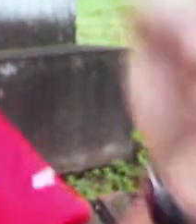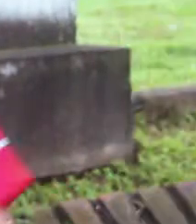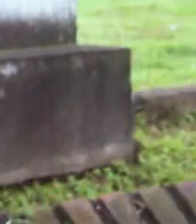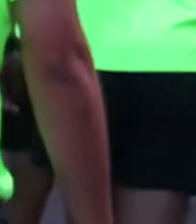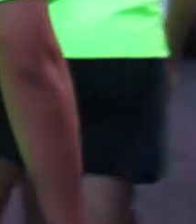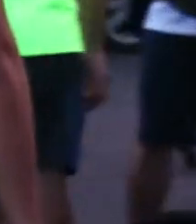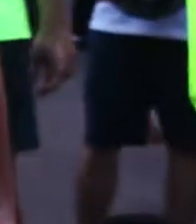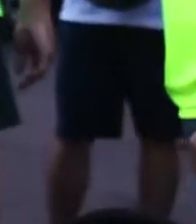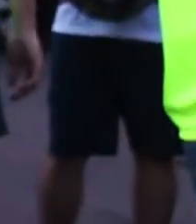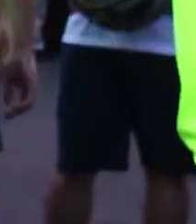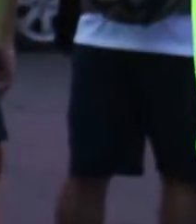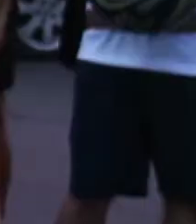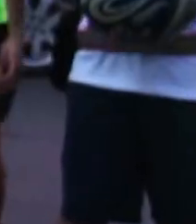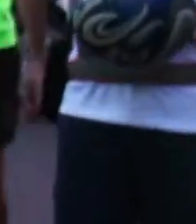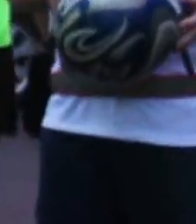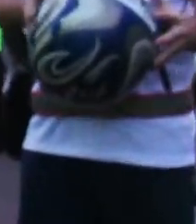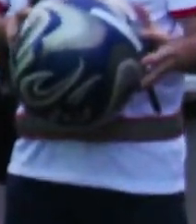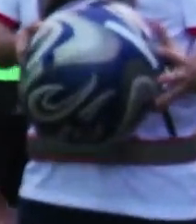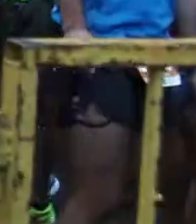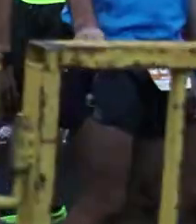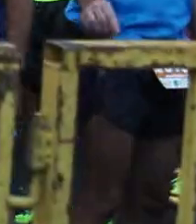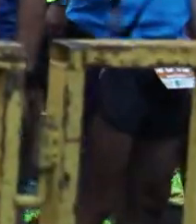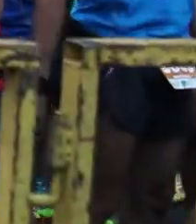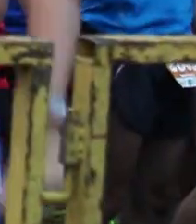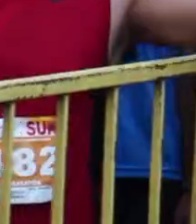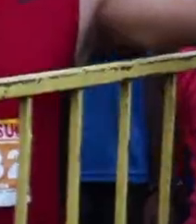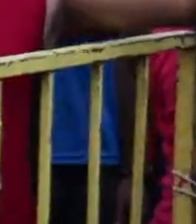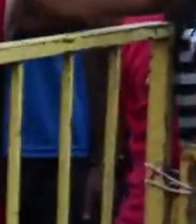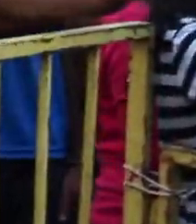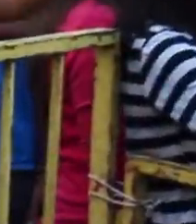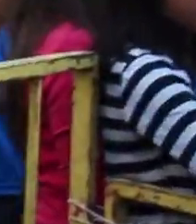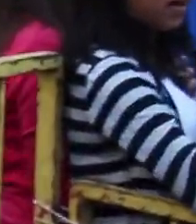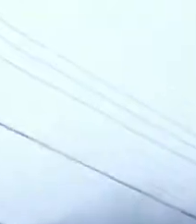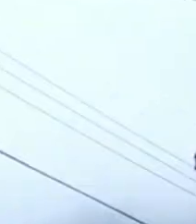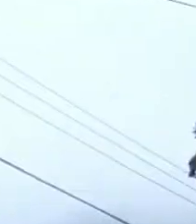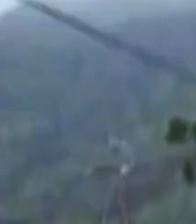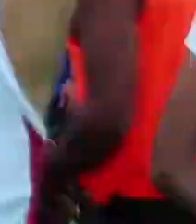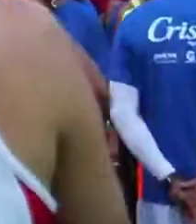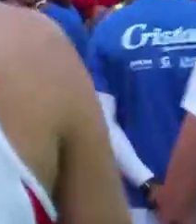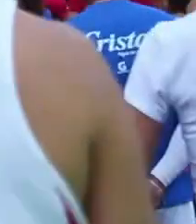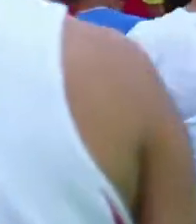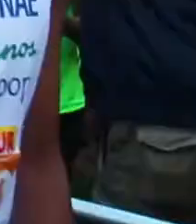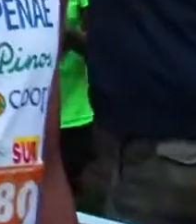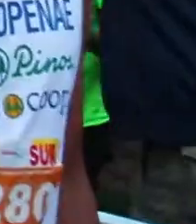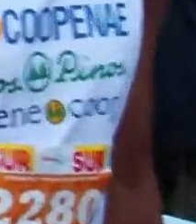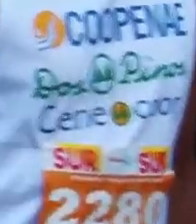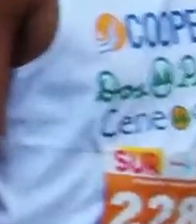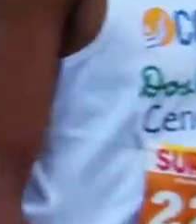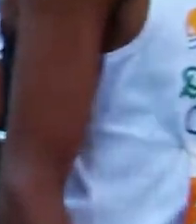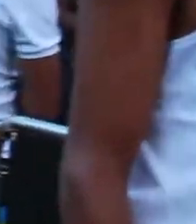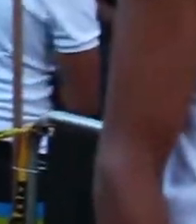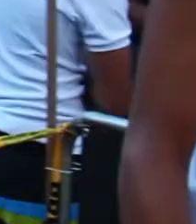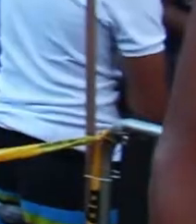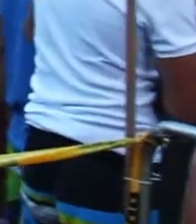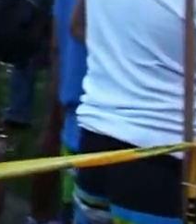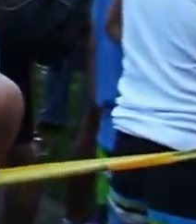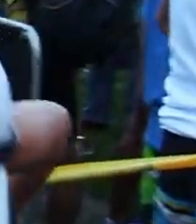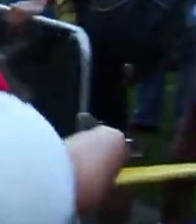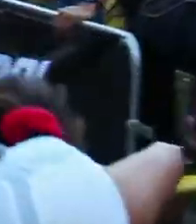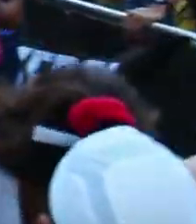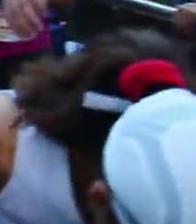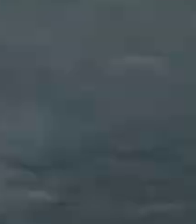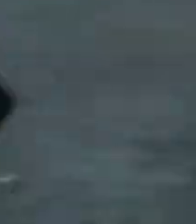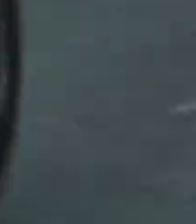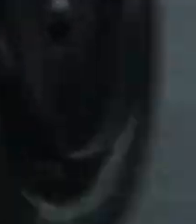Me acordé de esa emoción. Pocos minutos ya nos separan del inicio. Sí, vamos a ver cómo nos va. Ya mucha ansiedad, pero vamos con muchas